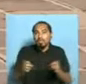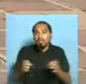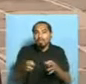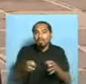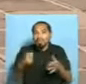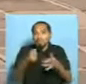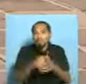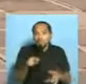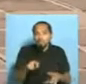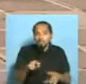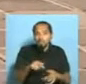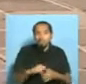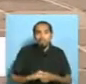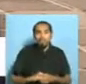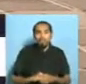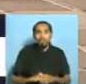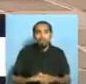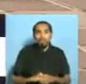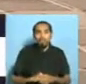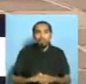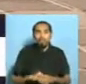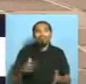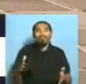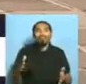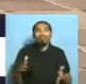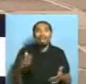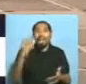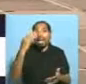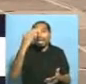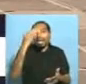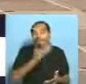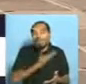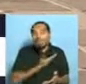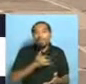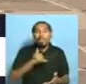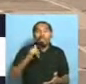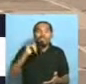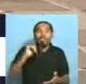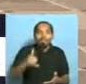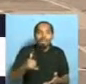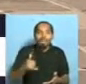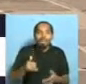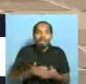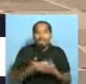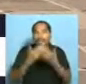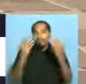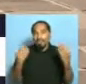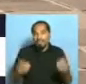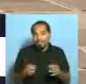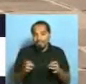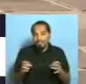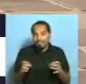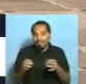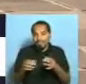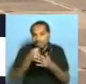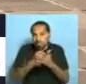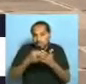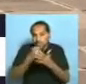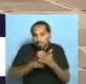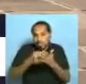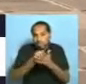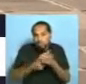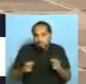El día 15 de febrero es el día que se elige internacionalmente para visibilizar esta problemática que es de suma importancia, y